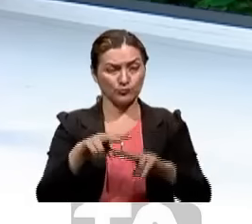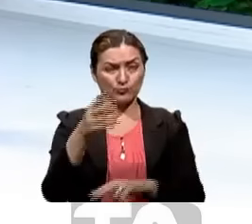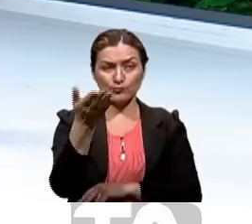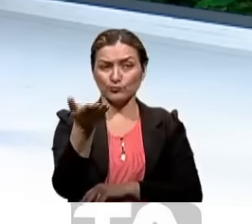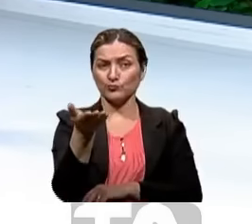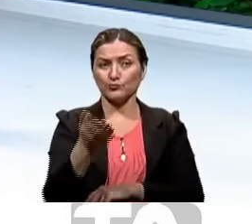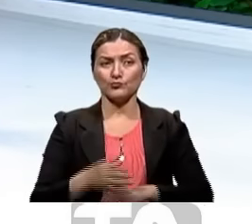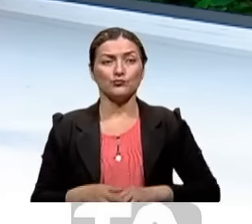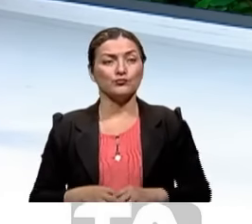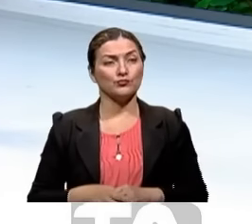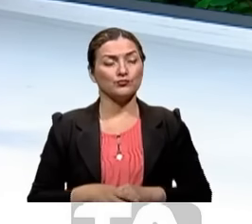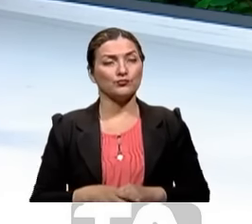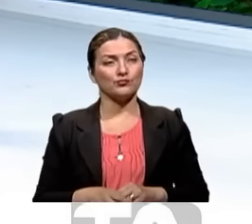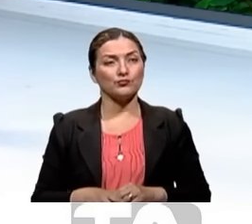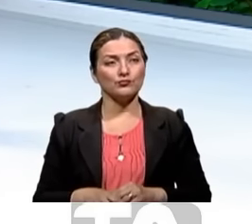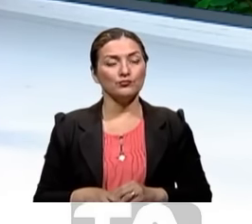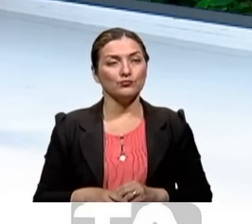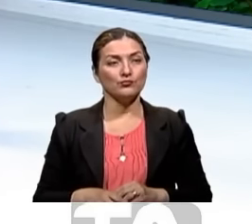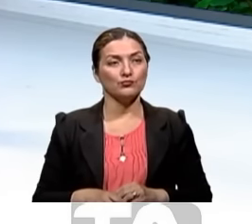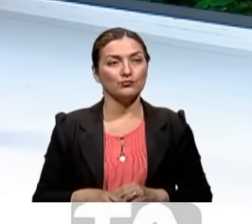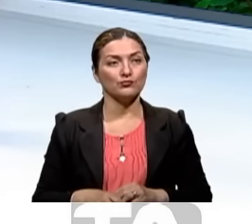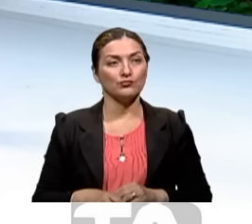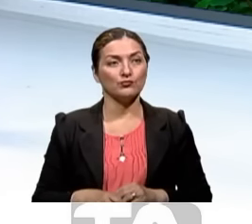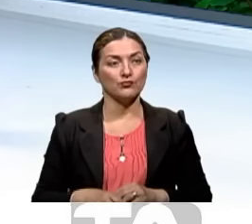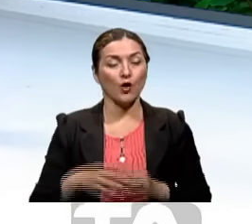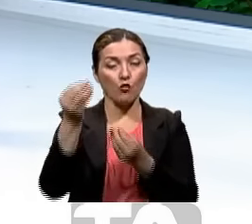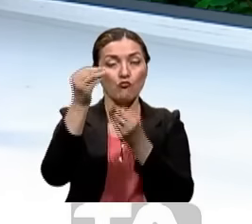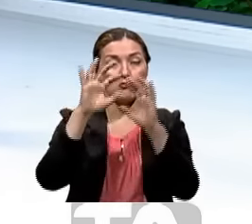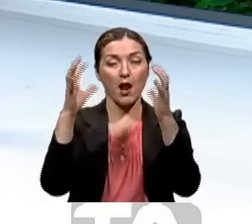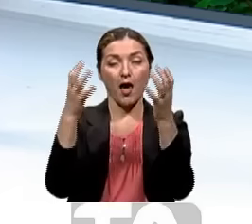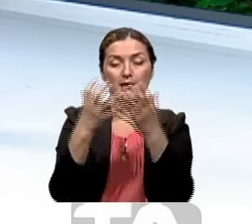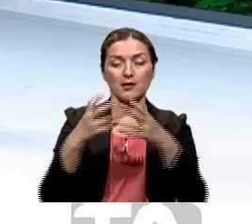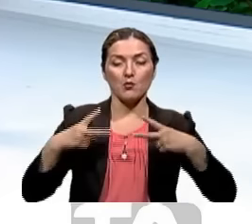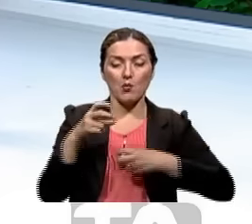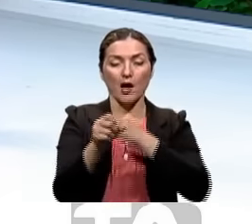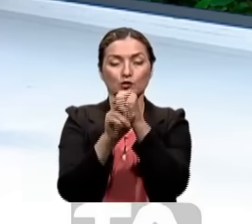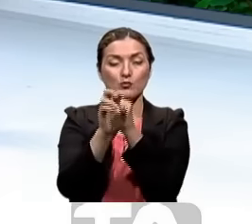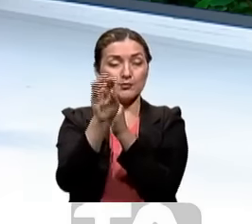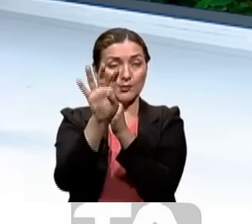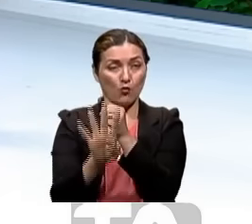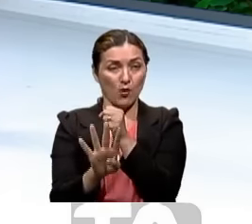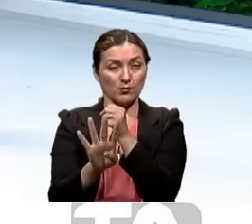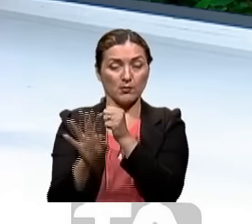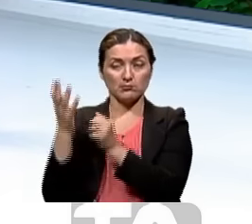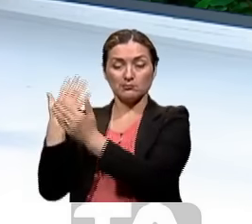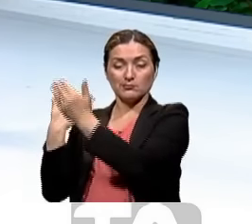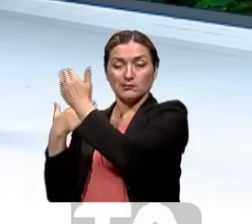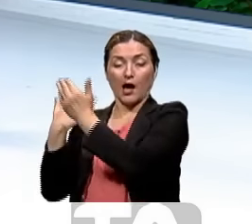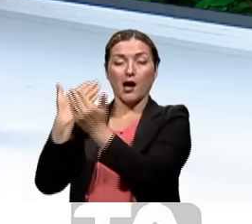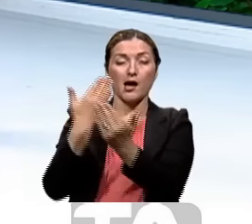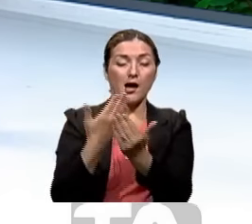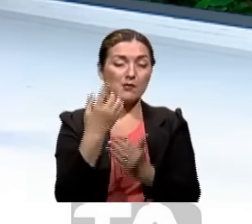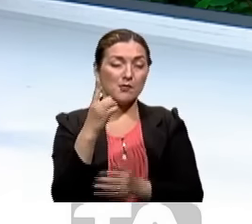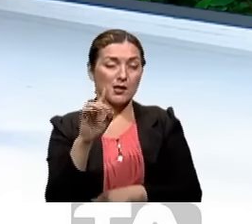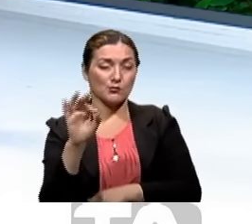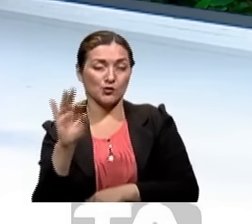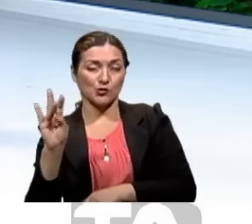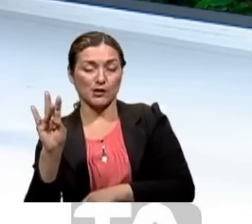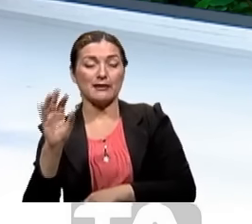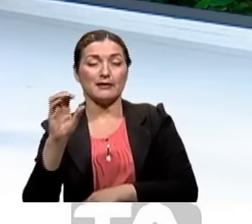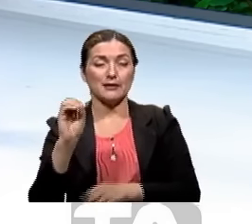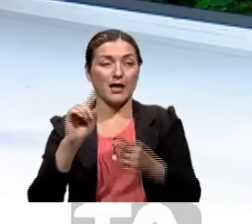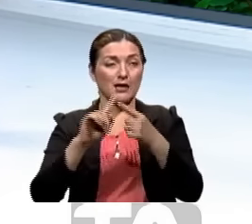cifras. Según el informe Planeta Vivo 2024, desde 1970 hasta la actualidad, hay una